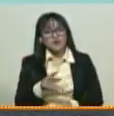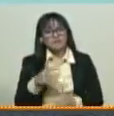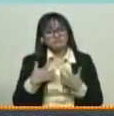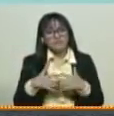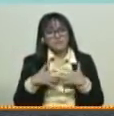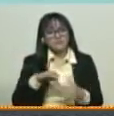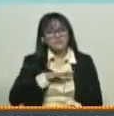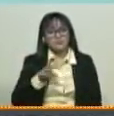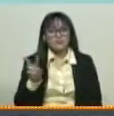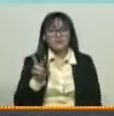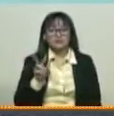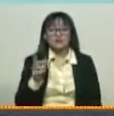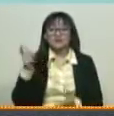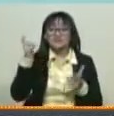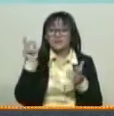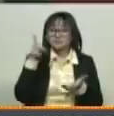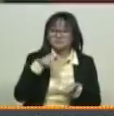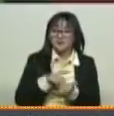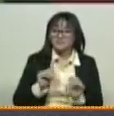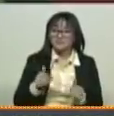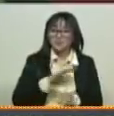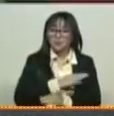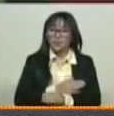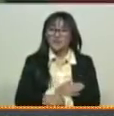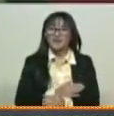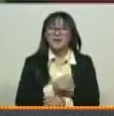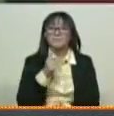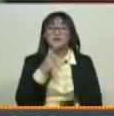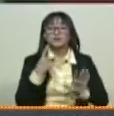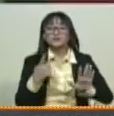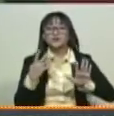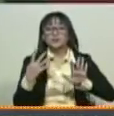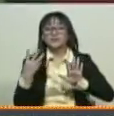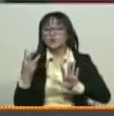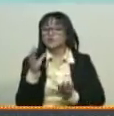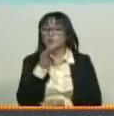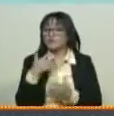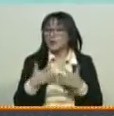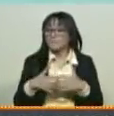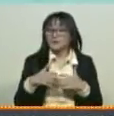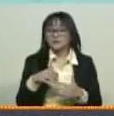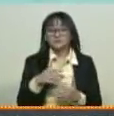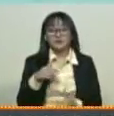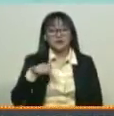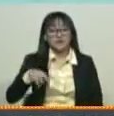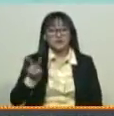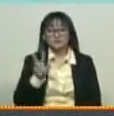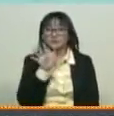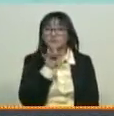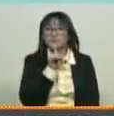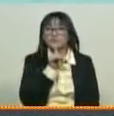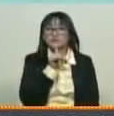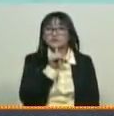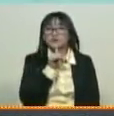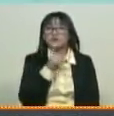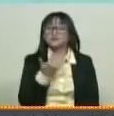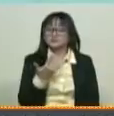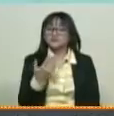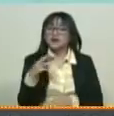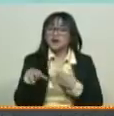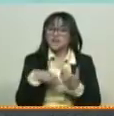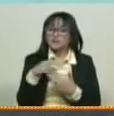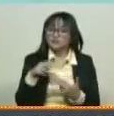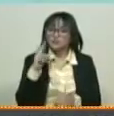Chávez llegó al poder en 1998, no existía aparato productivo en nuestro país. Y sin embargo ha sido con la